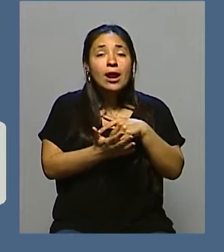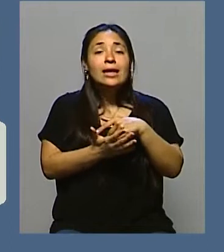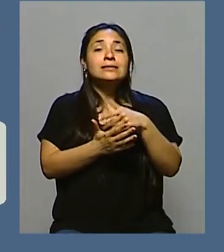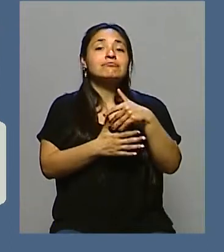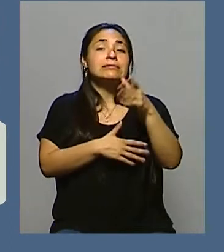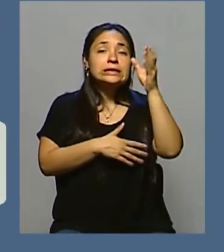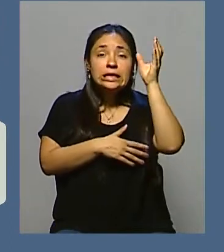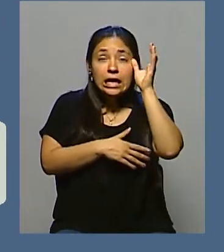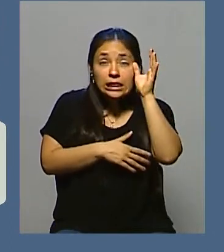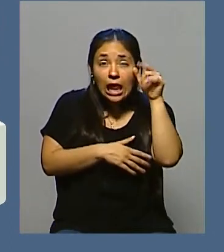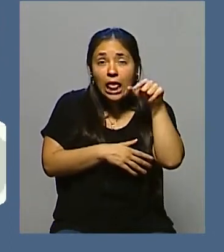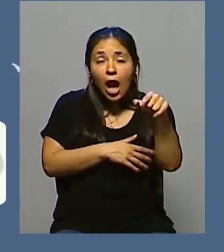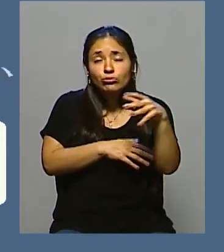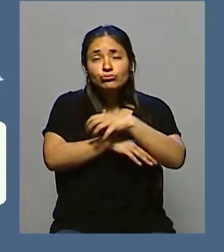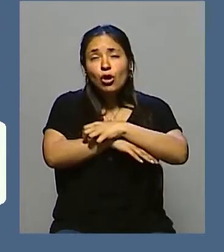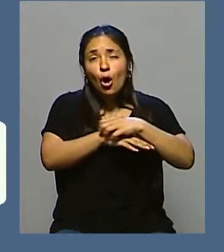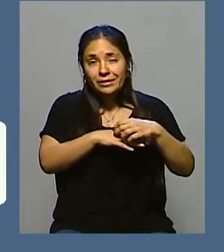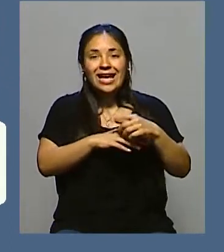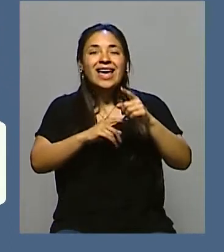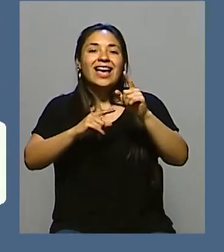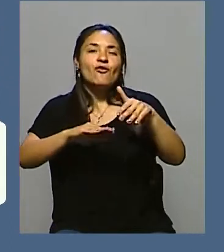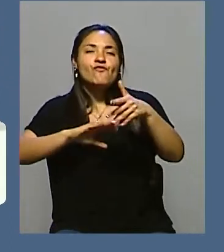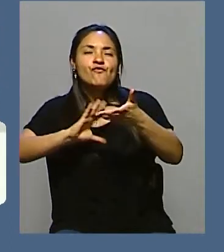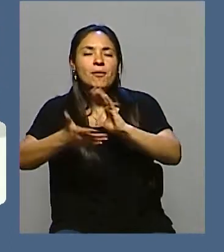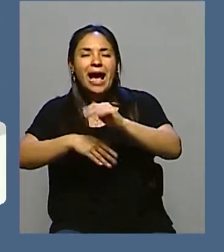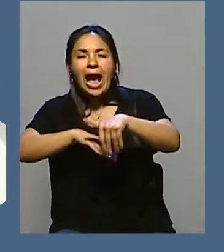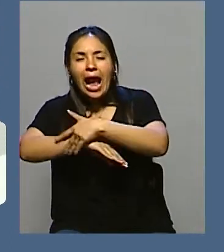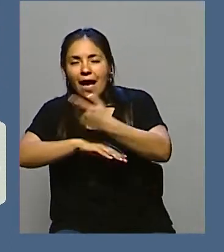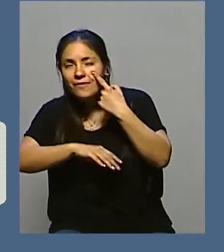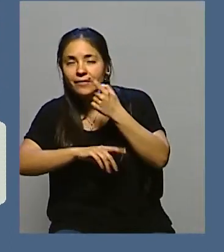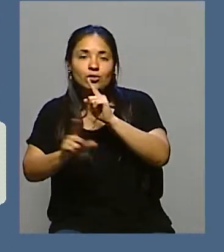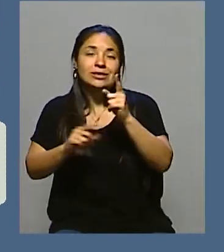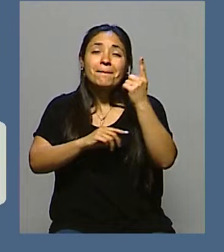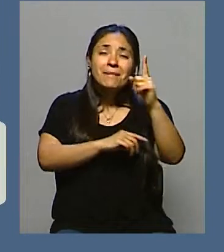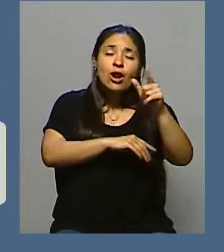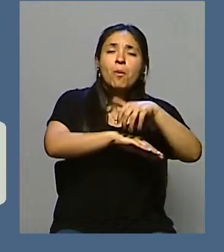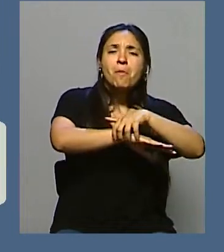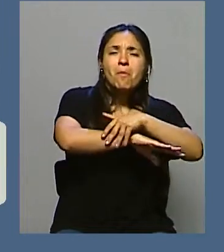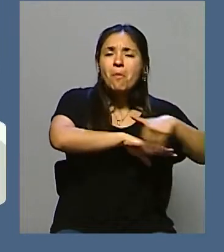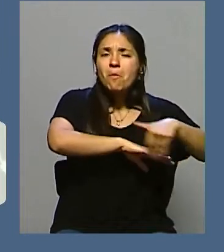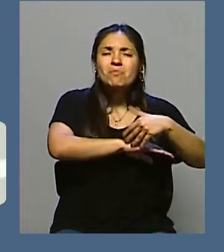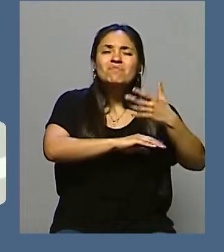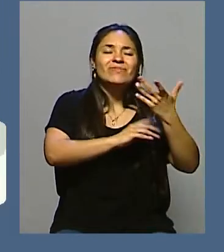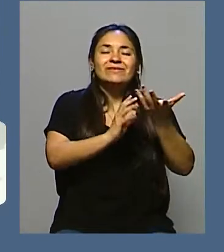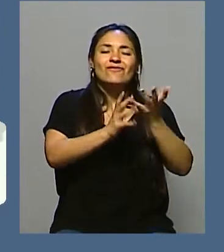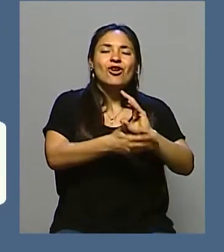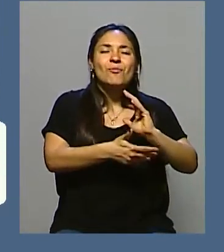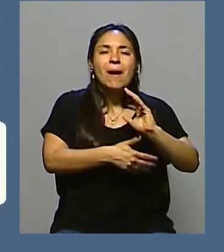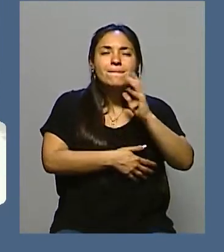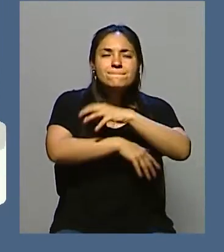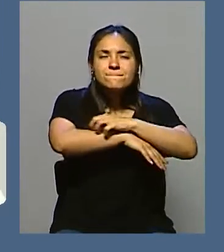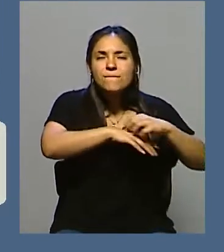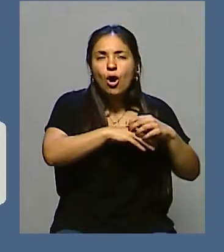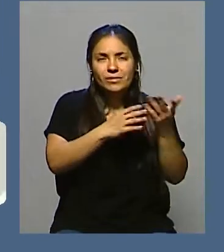pobreza. O sea, no en la indigencia, pero en la pobreza. O sea, que gran parte de la clase media italiana va a ser